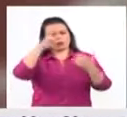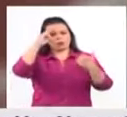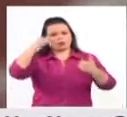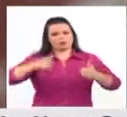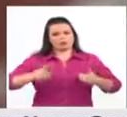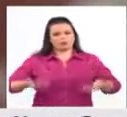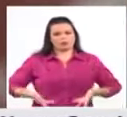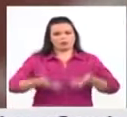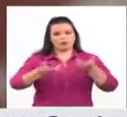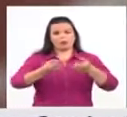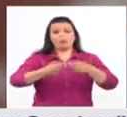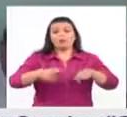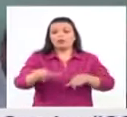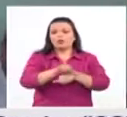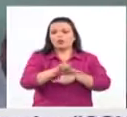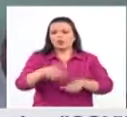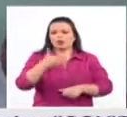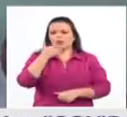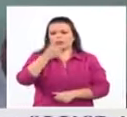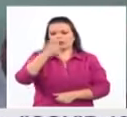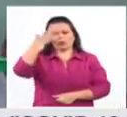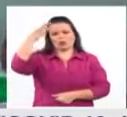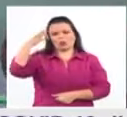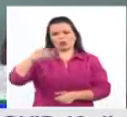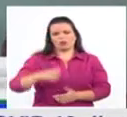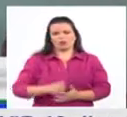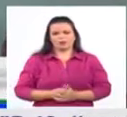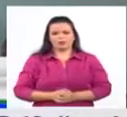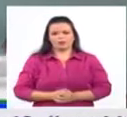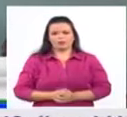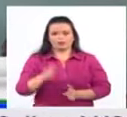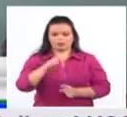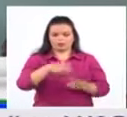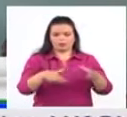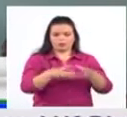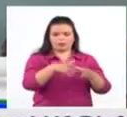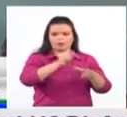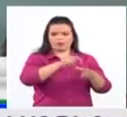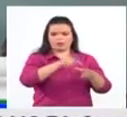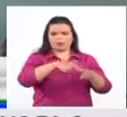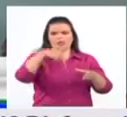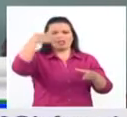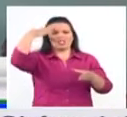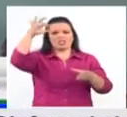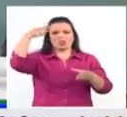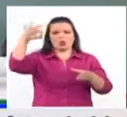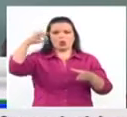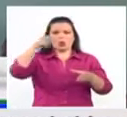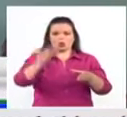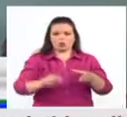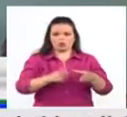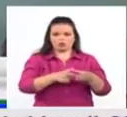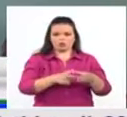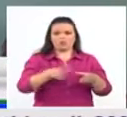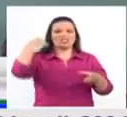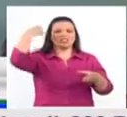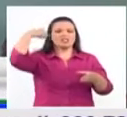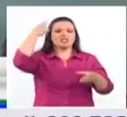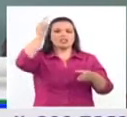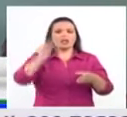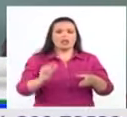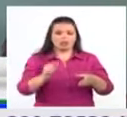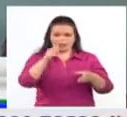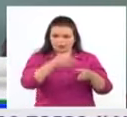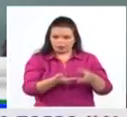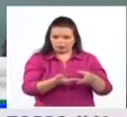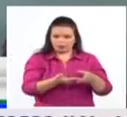repercusión psicológica de la enfermedad. Incluyen psiquiatras, trabajadores sociales, psicólogos que crean una integración oportuna